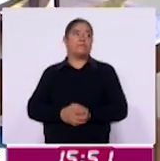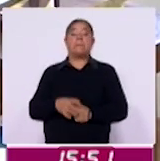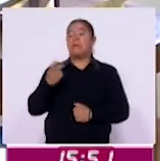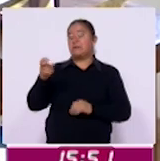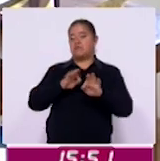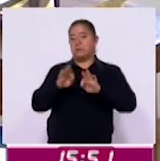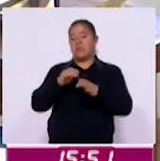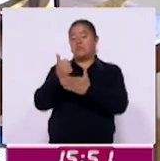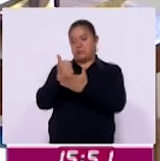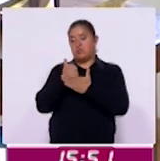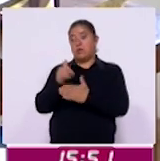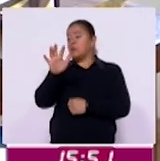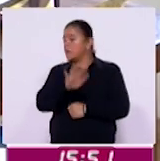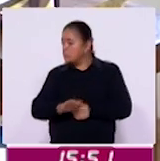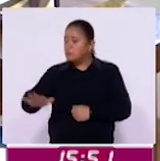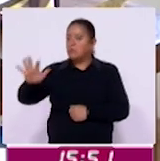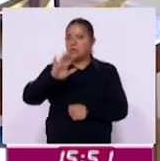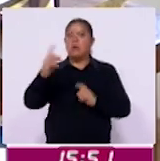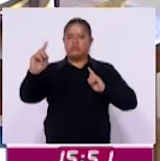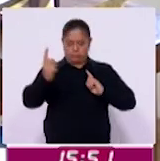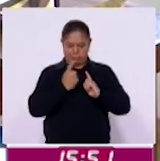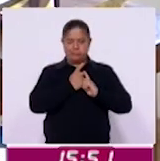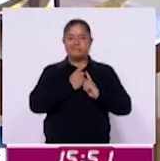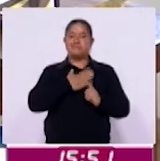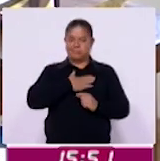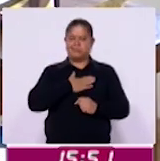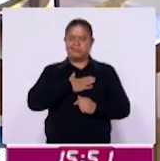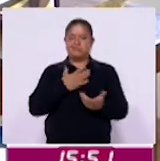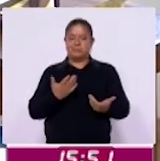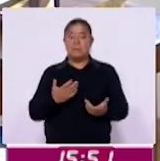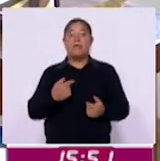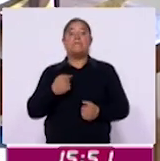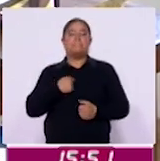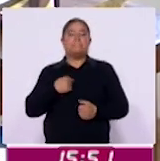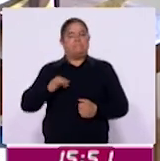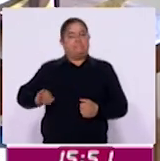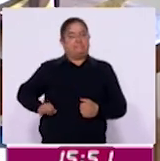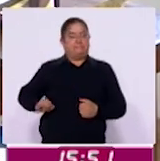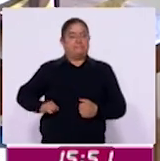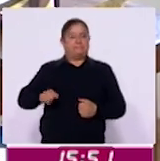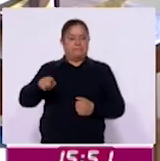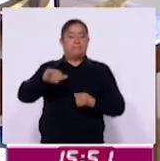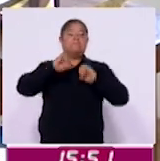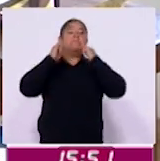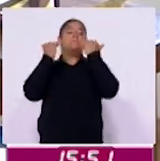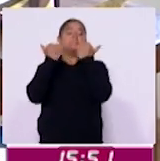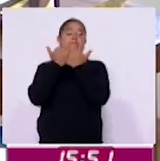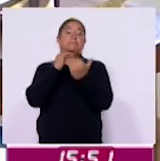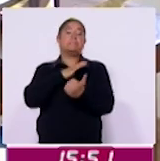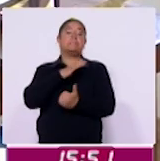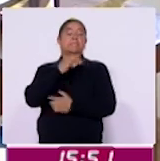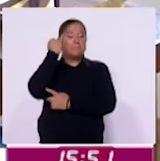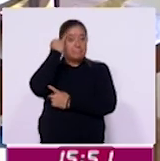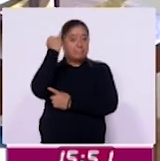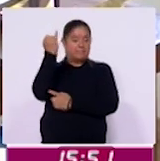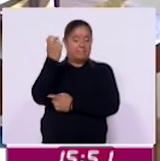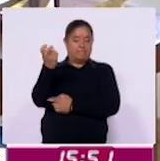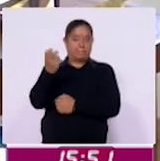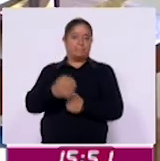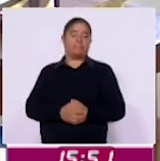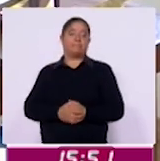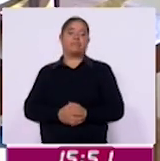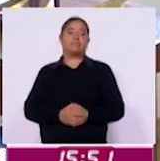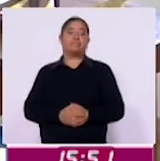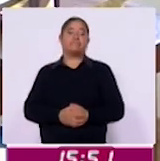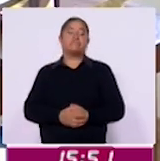que la población se acercara a nosotros y tuviéramos la intención de fundar una fundación, una